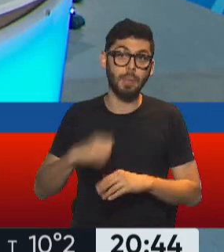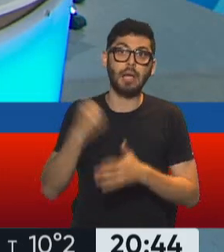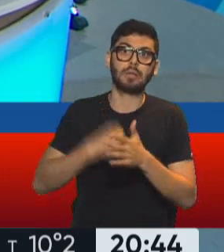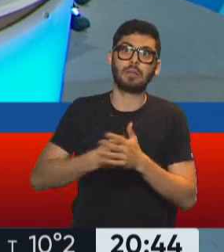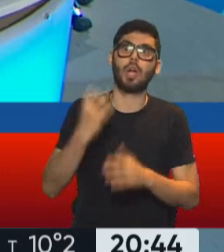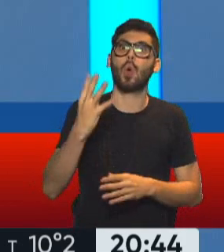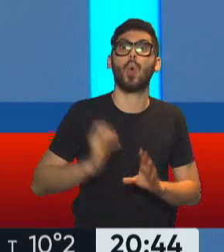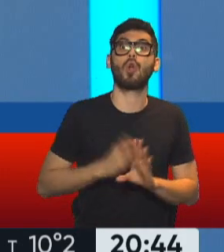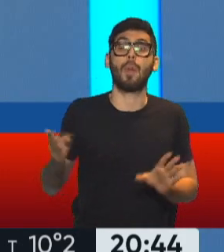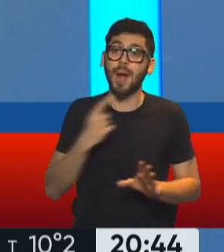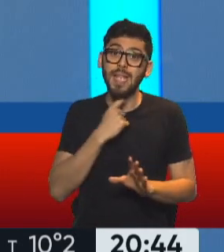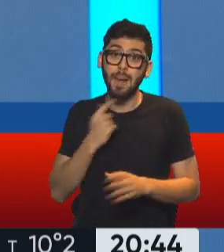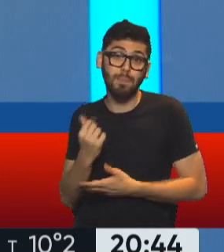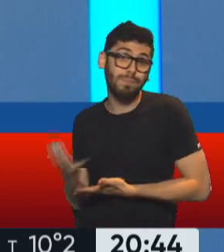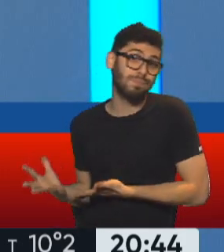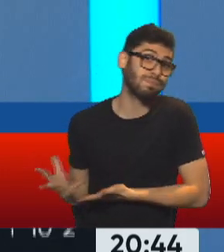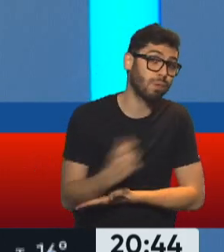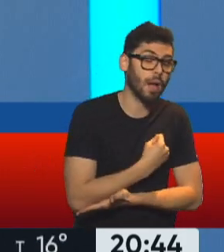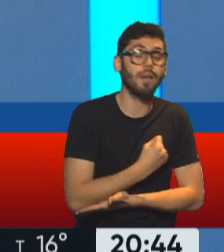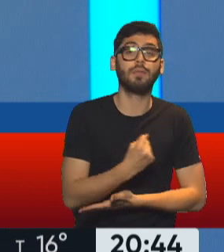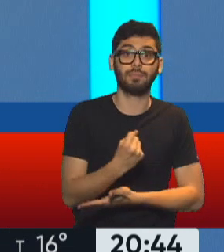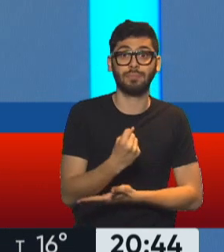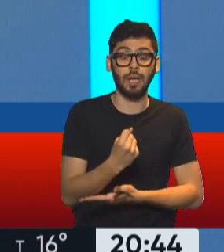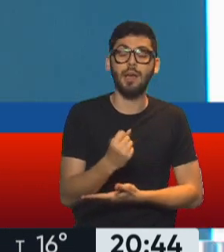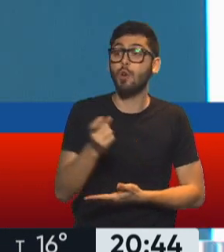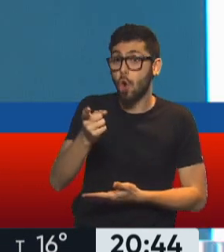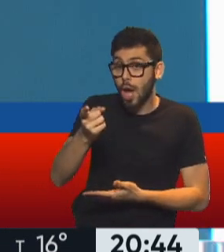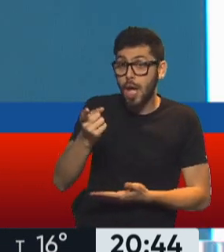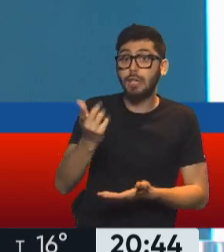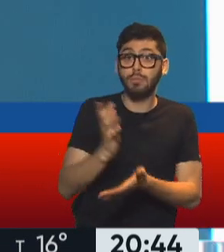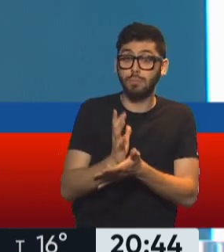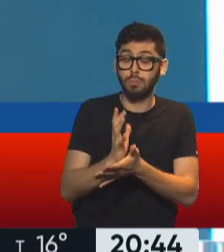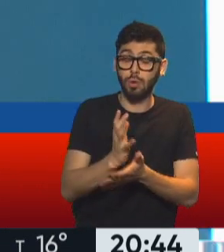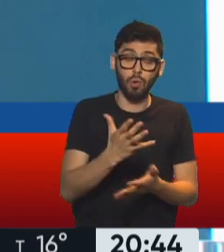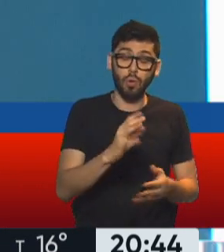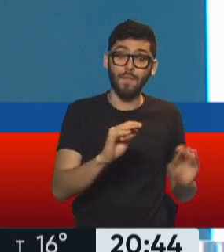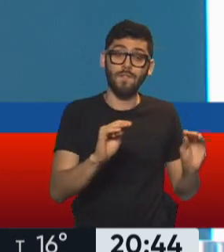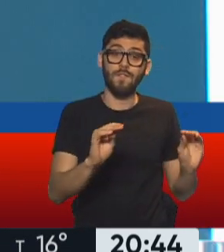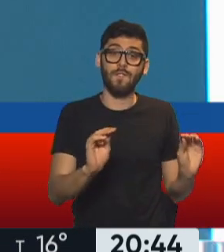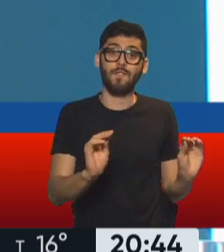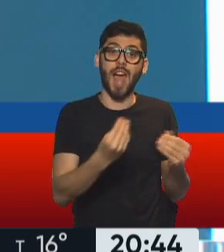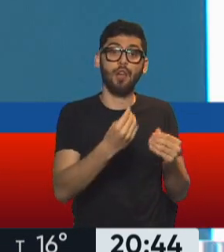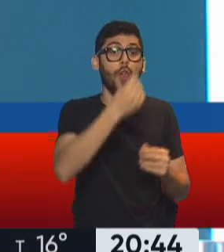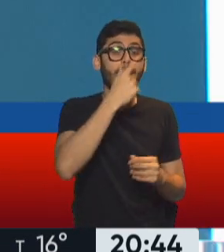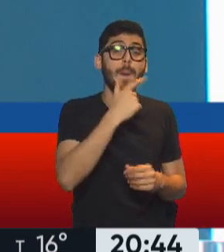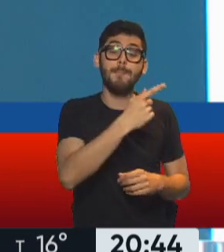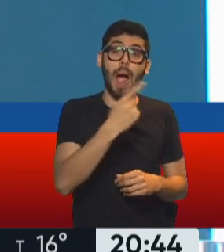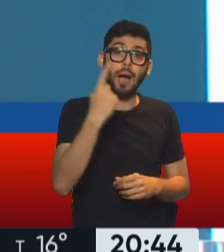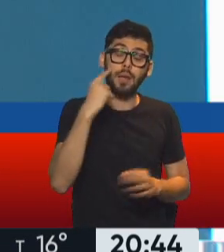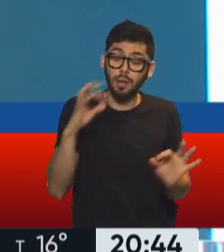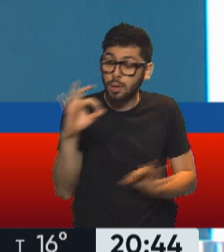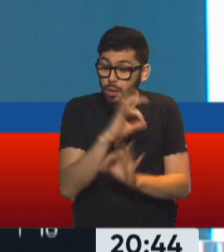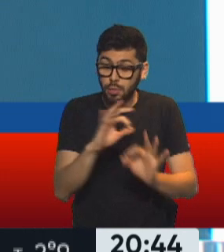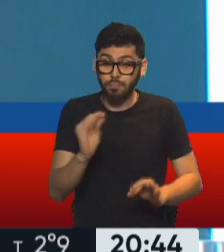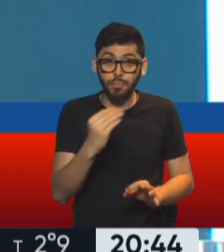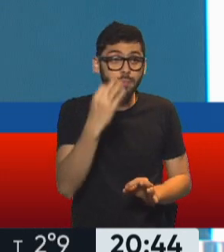terminar de saquear el país. Eso demuestra el fracaso, también eso demuestra, si queremos, el fracaso intelectual de Macri. Digo, ni